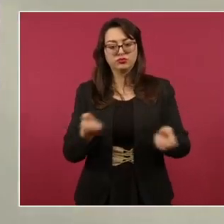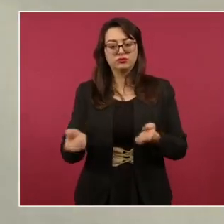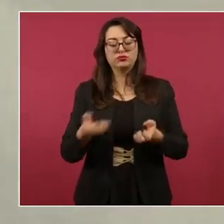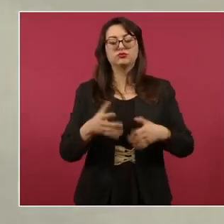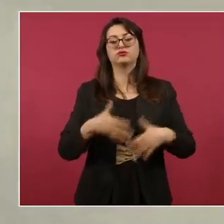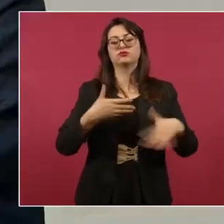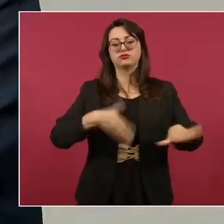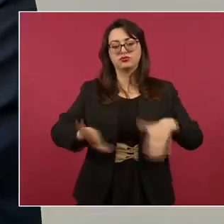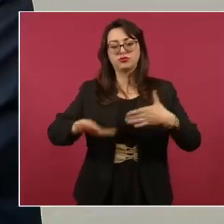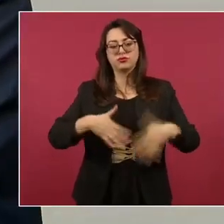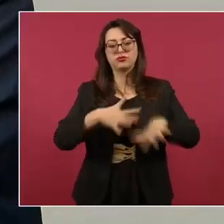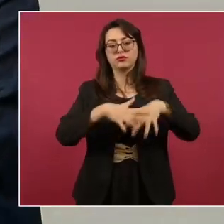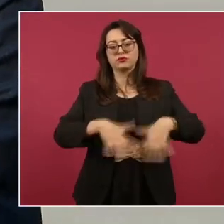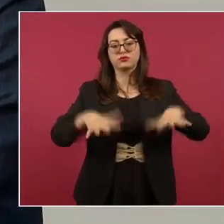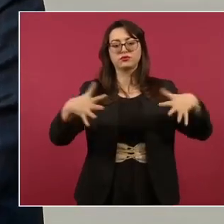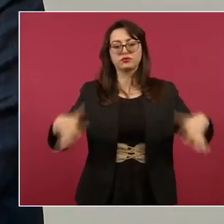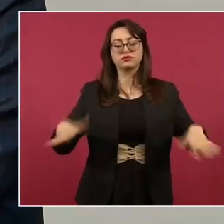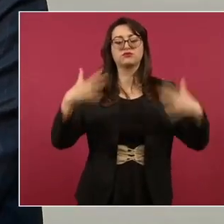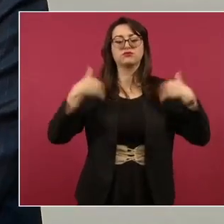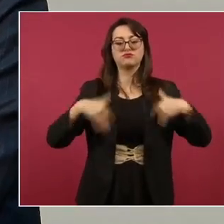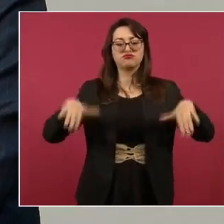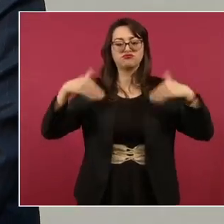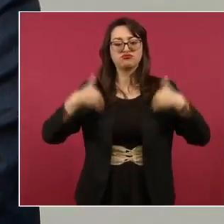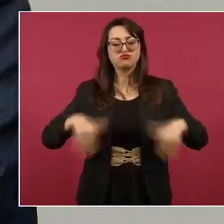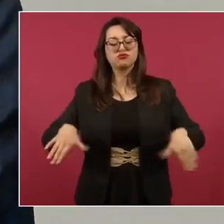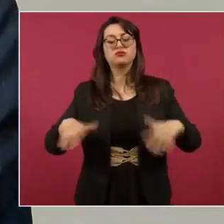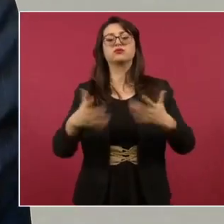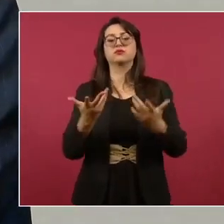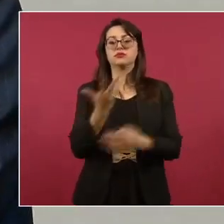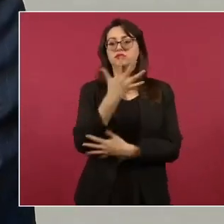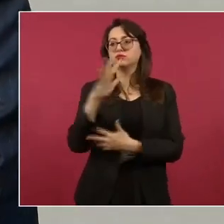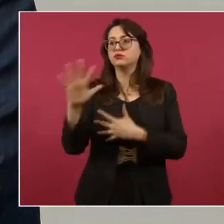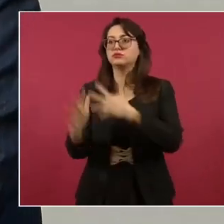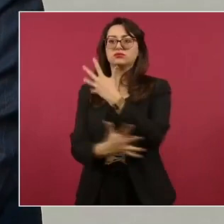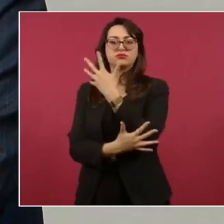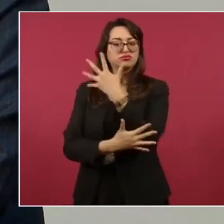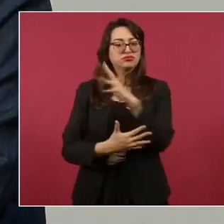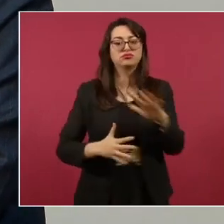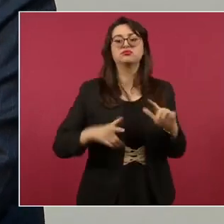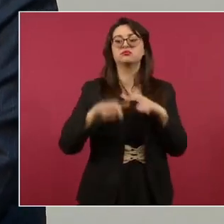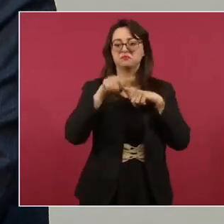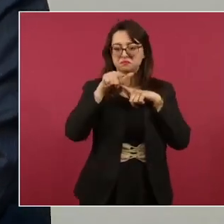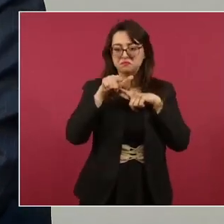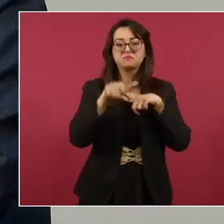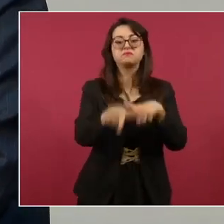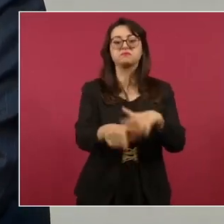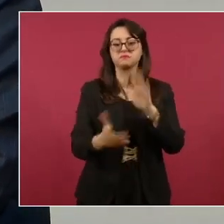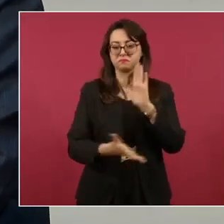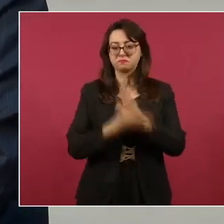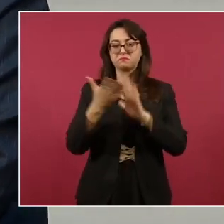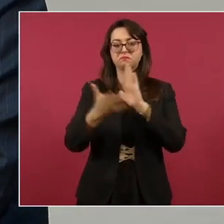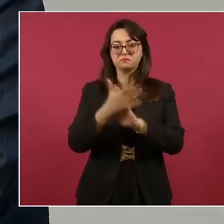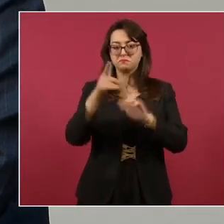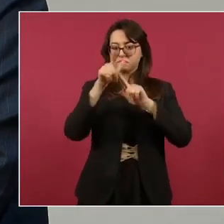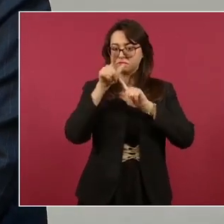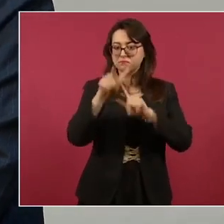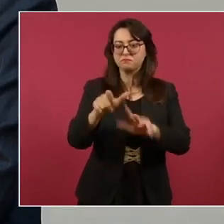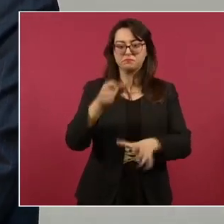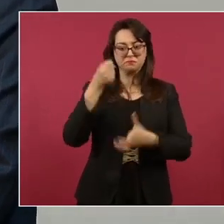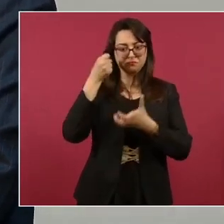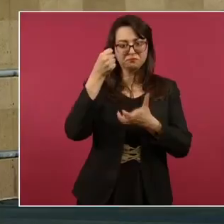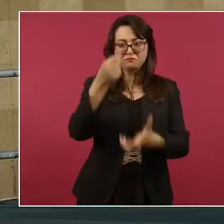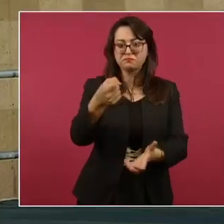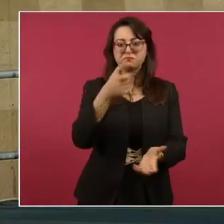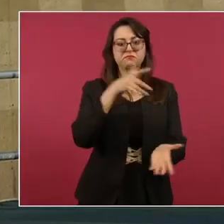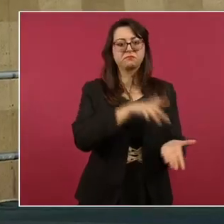malecones, parques naturales, recreativos y ecológicos. Y estamos llevando a cabo